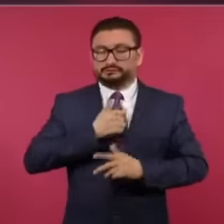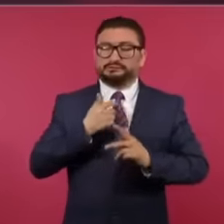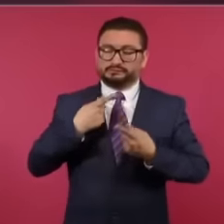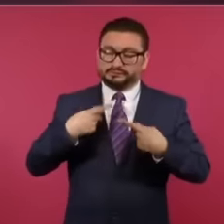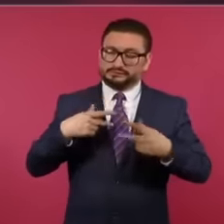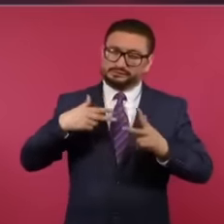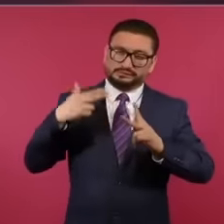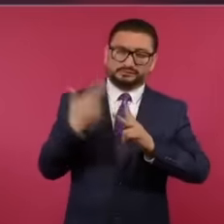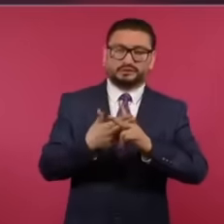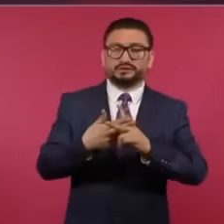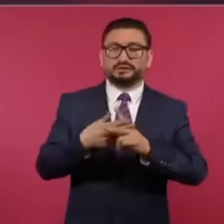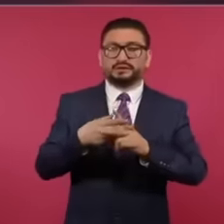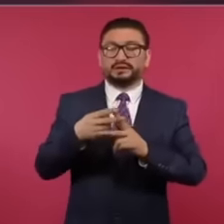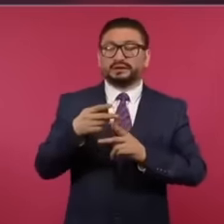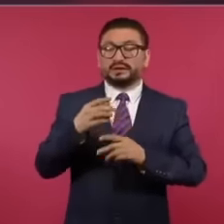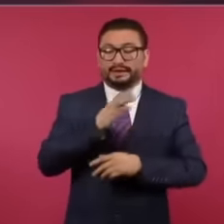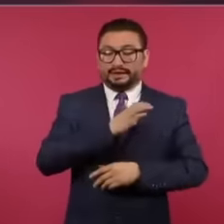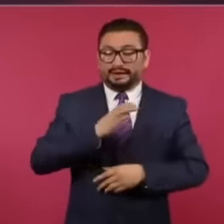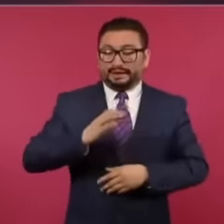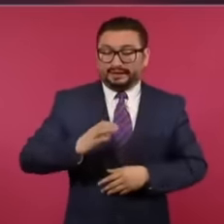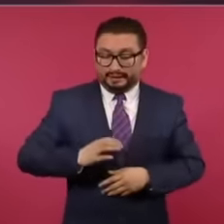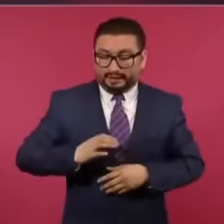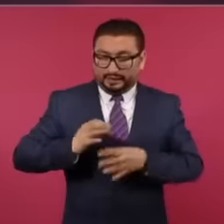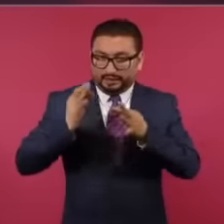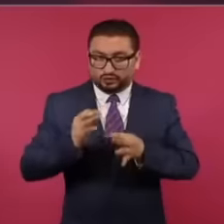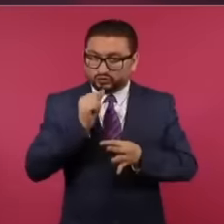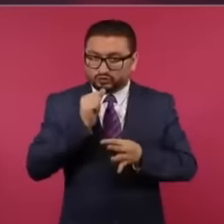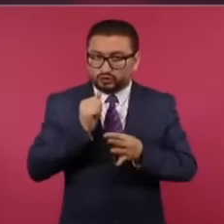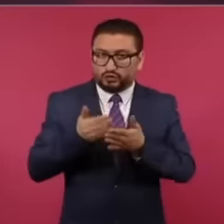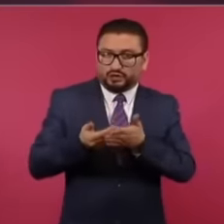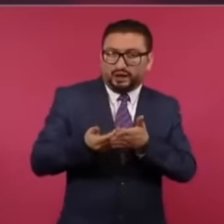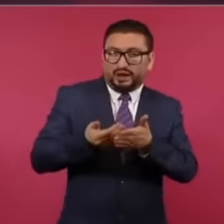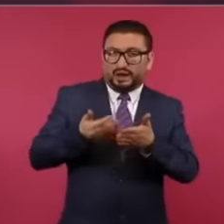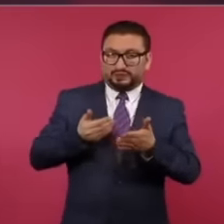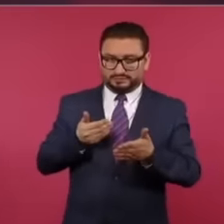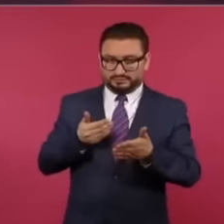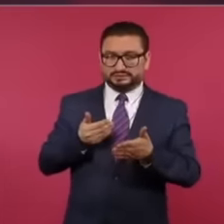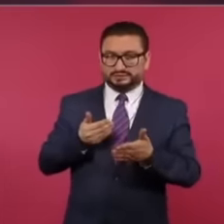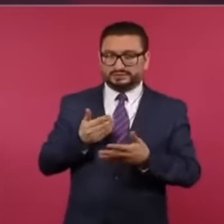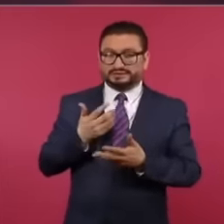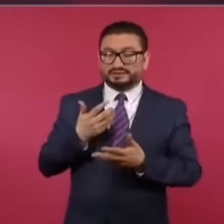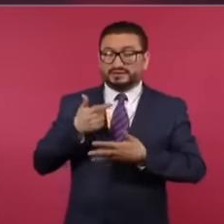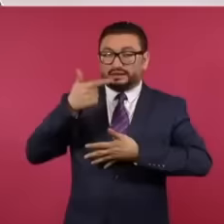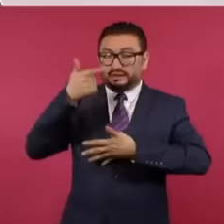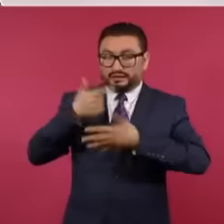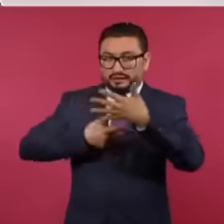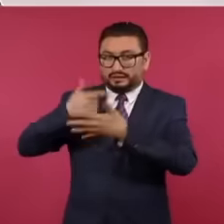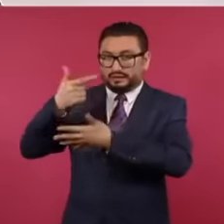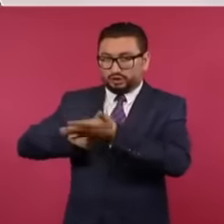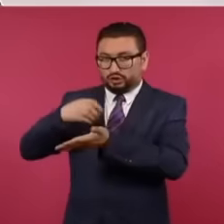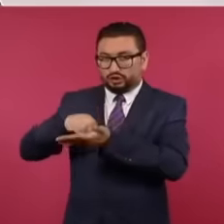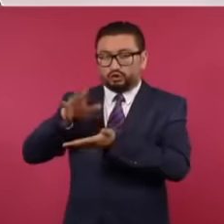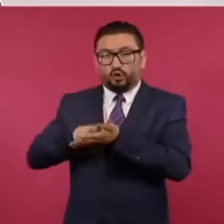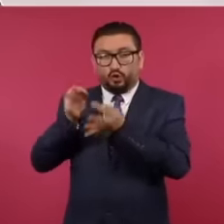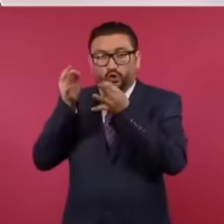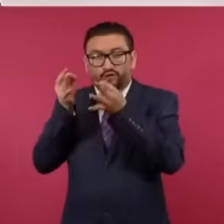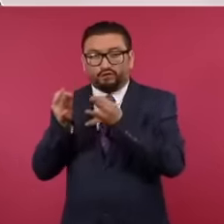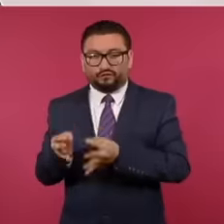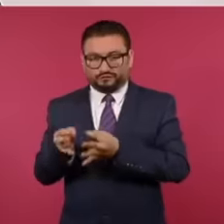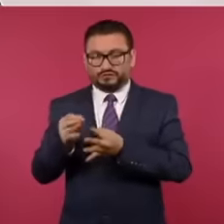homicidios de precandidatas, es decir, personas que estaban registrados oficialmente ante